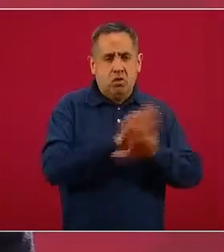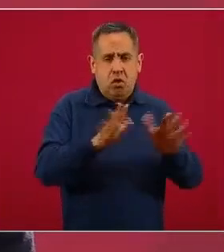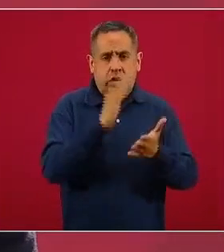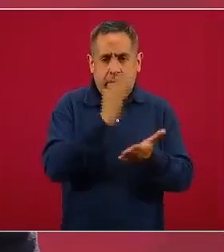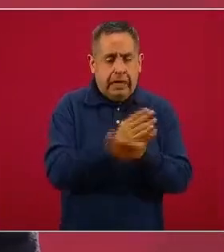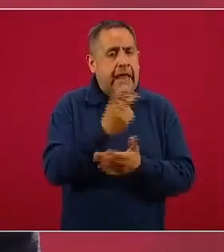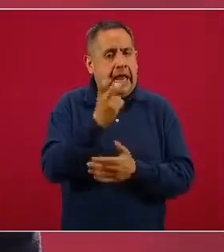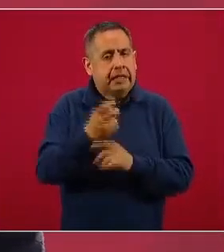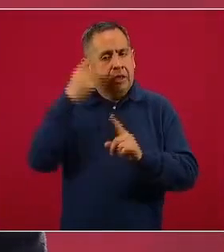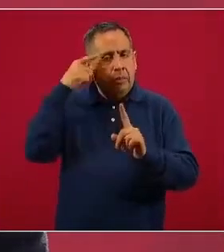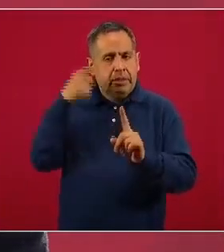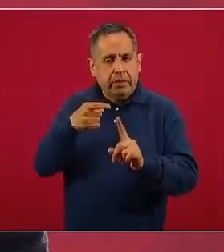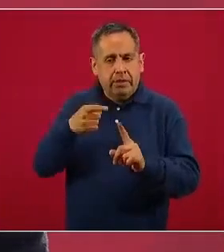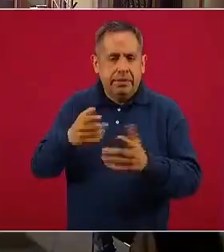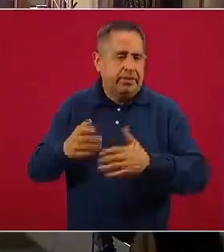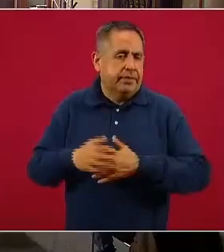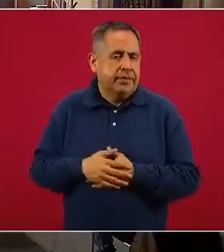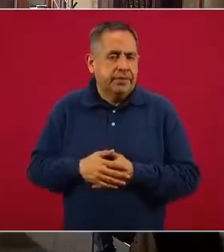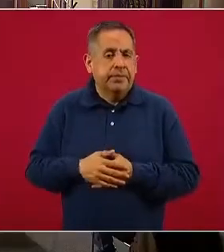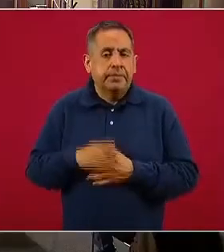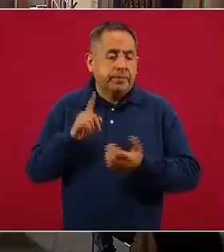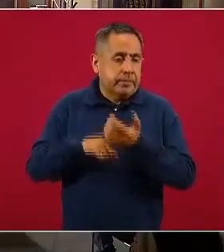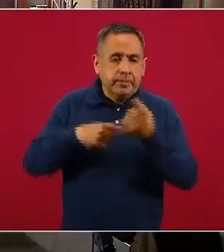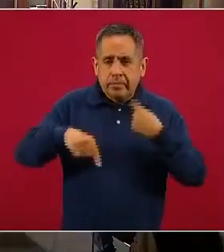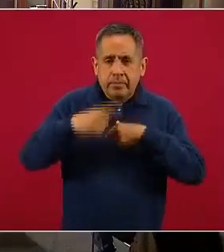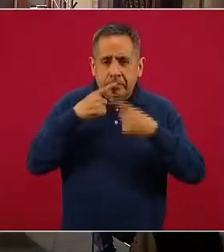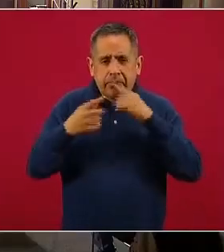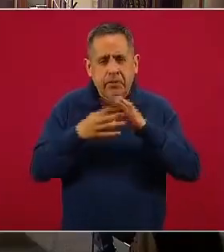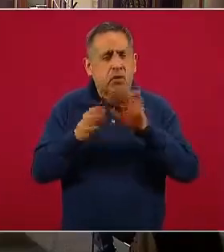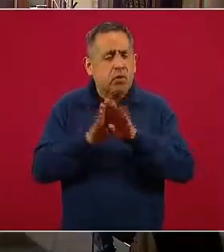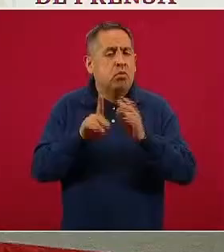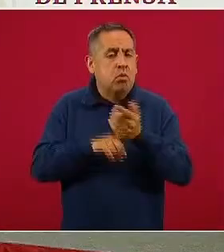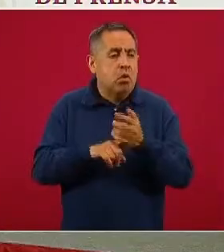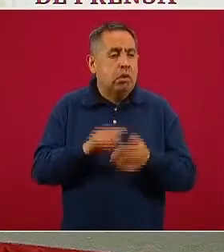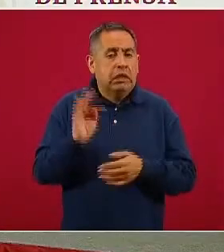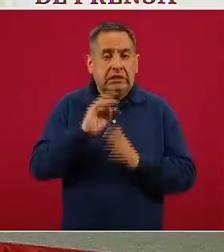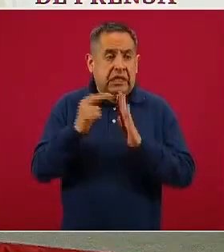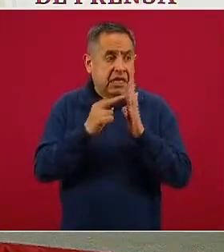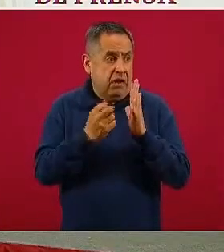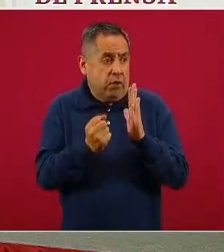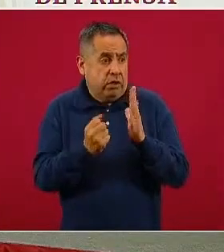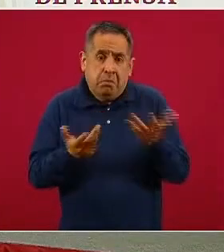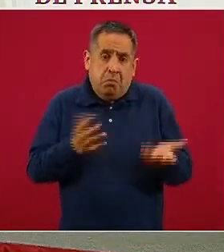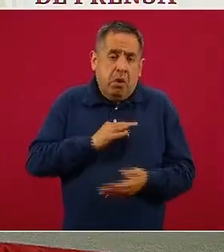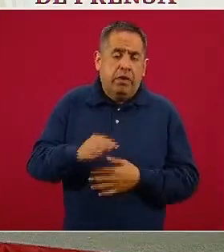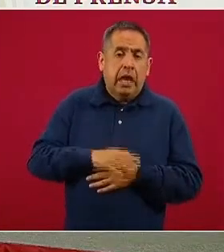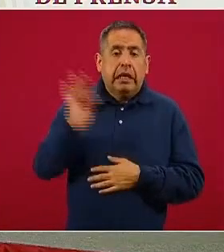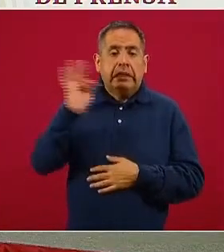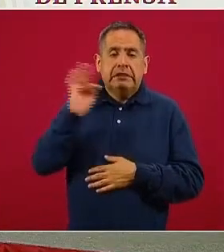el enfoque. ¿Que estas restricciones pueden incrementarse? Claro, si una entidad está en